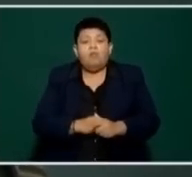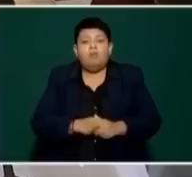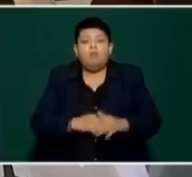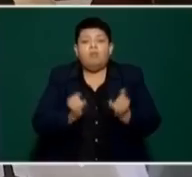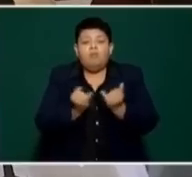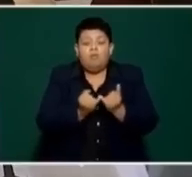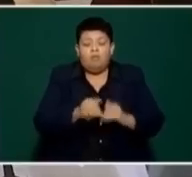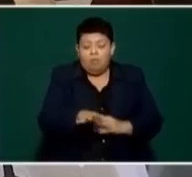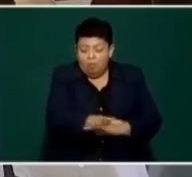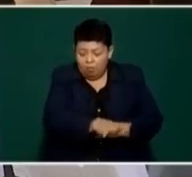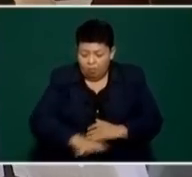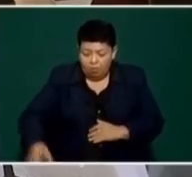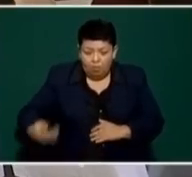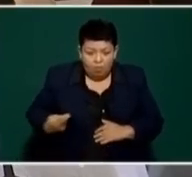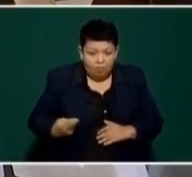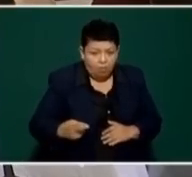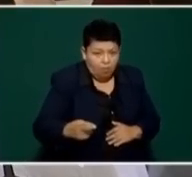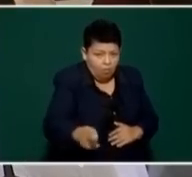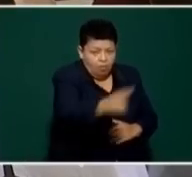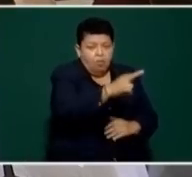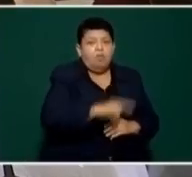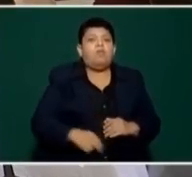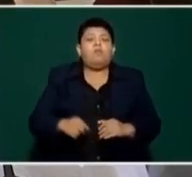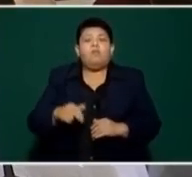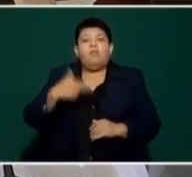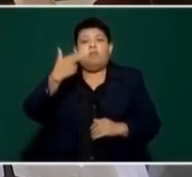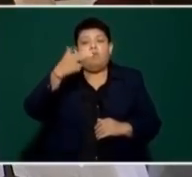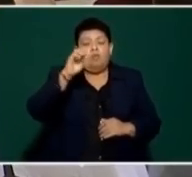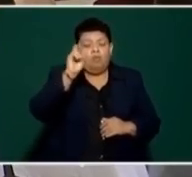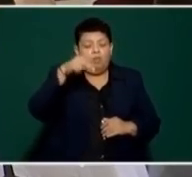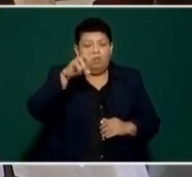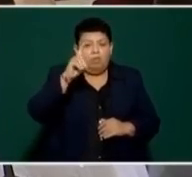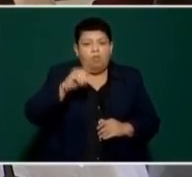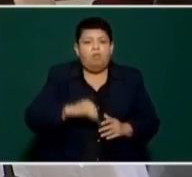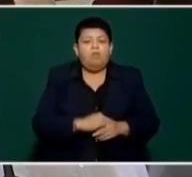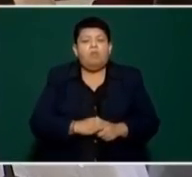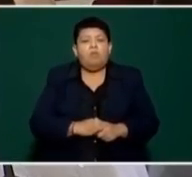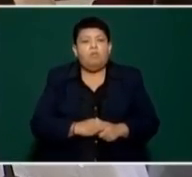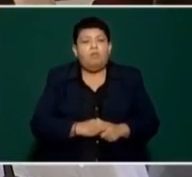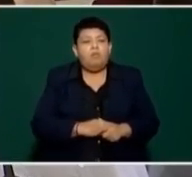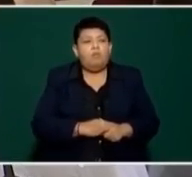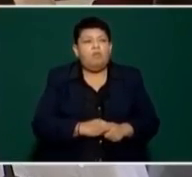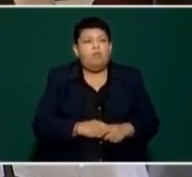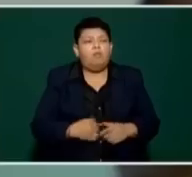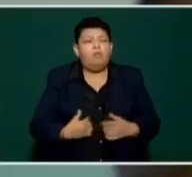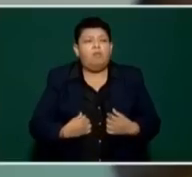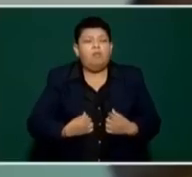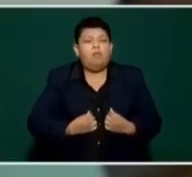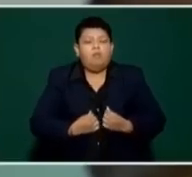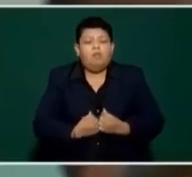del río Hondo. Entonces son aproximadamente, perdón.